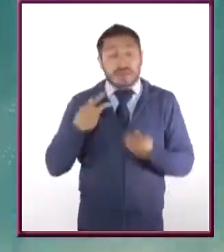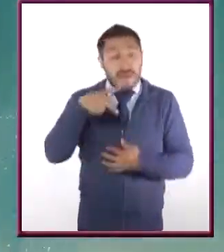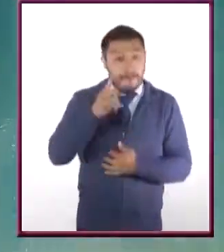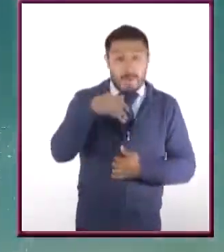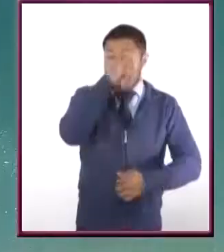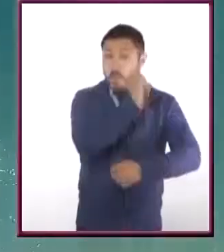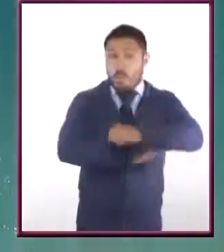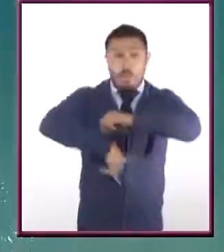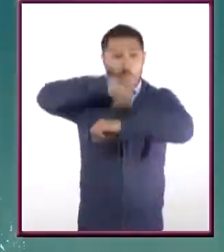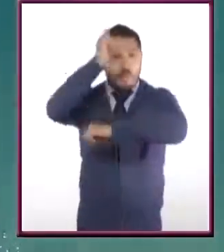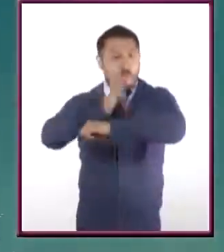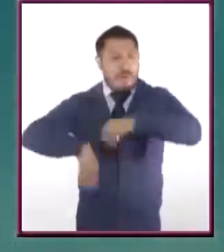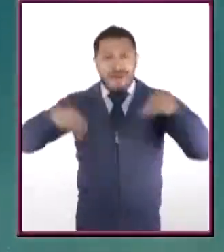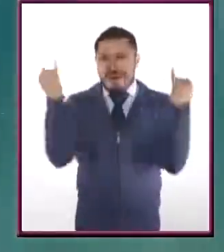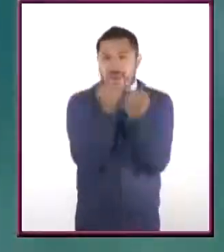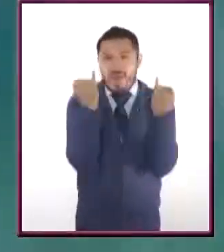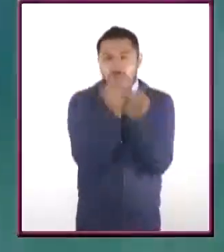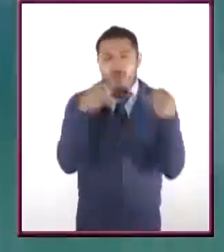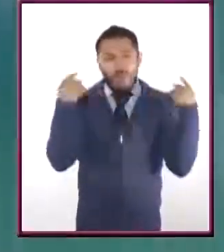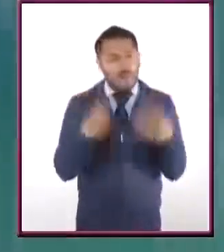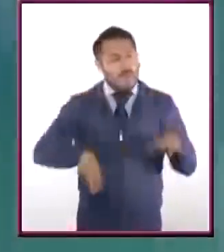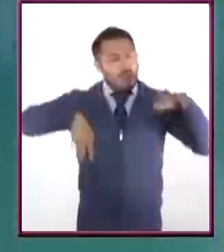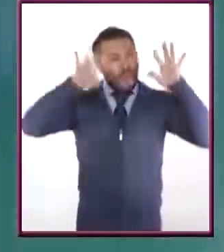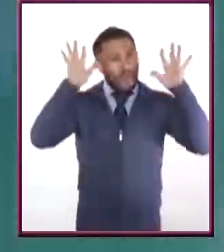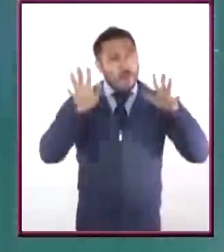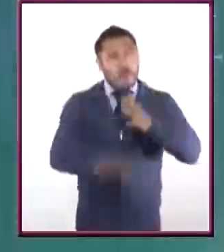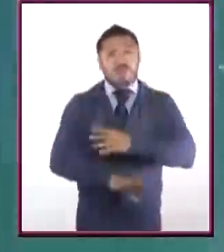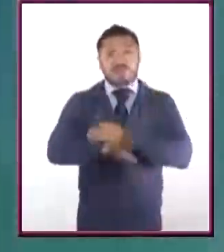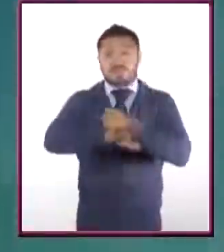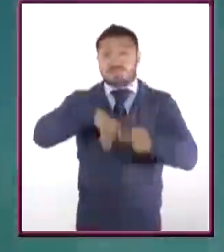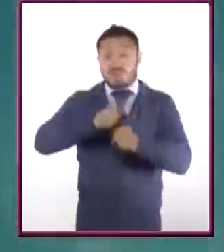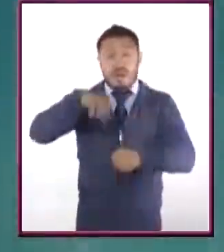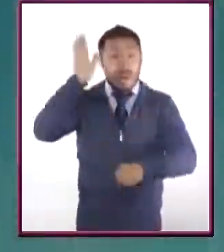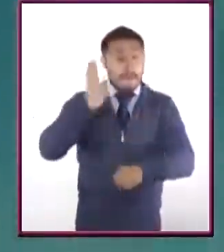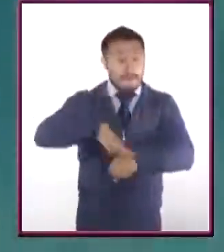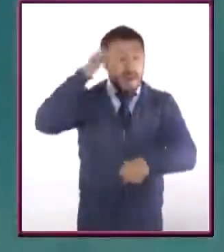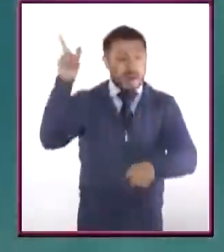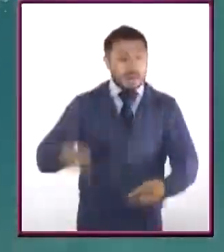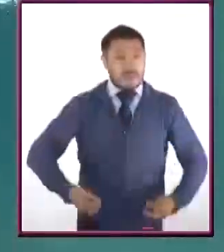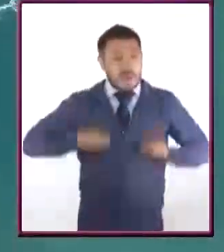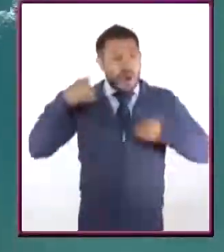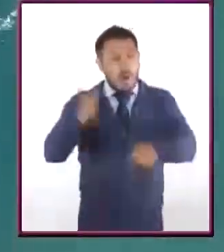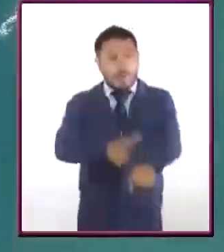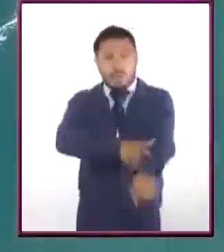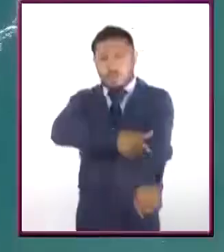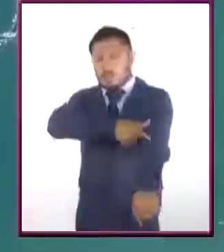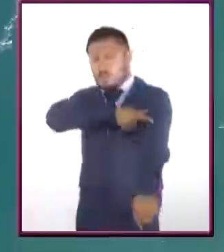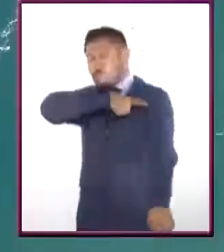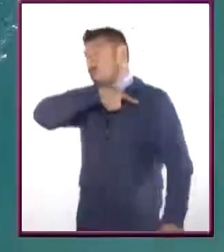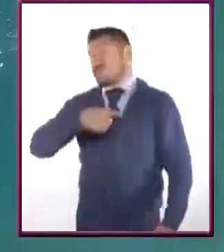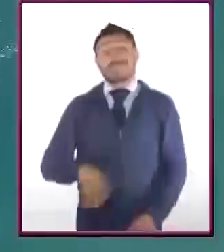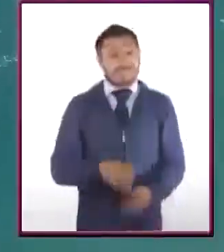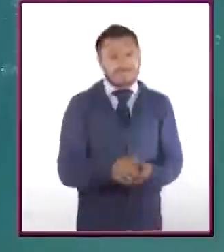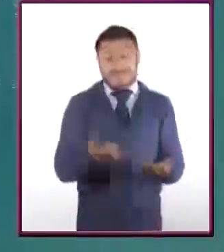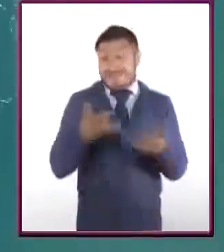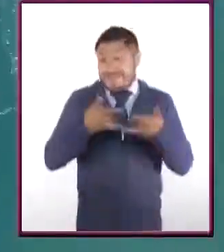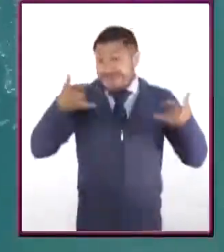ballenas también se llevarían el del animal más longevo del que se tenga registro. Con una marca